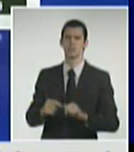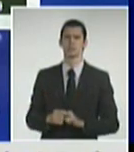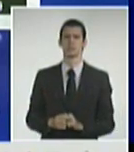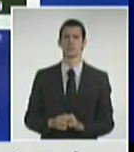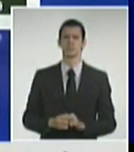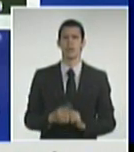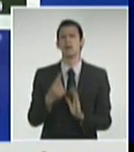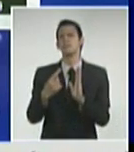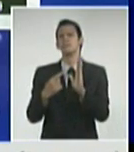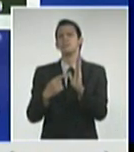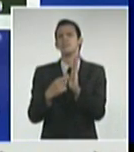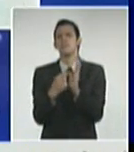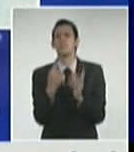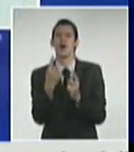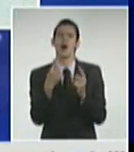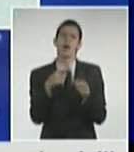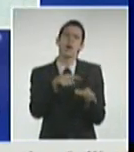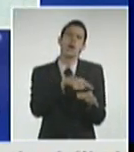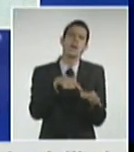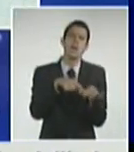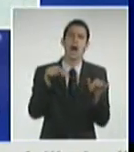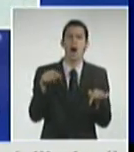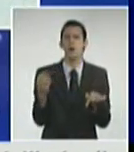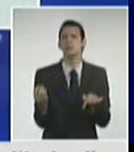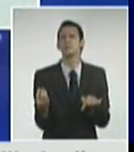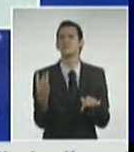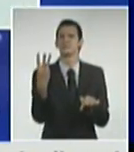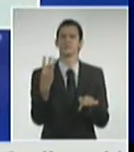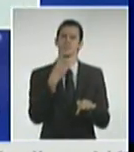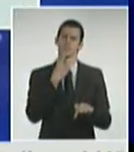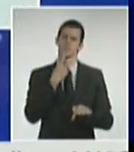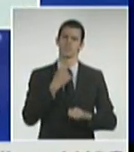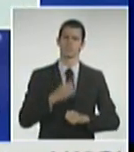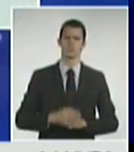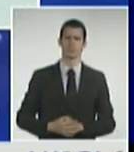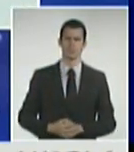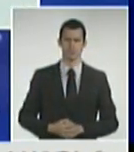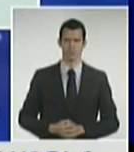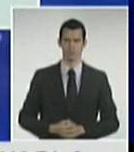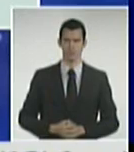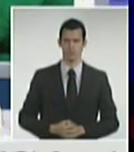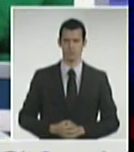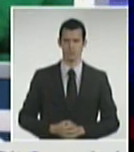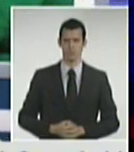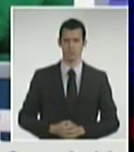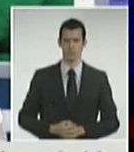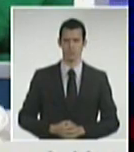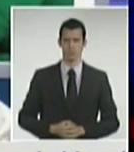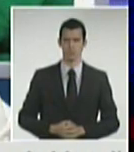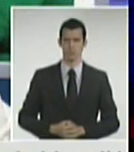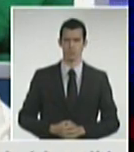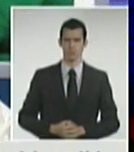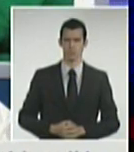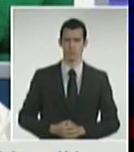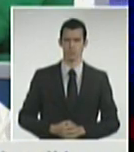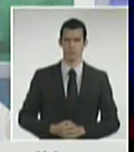activos en estos momentos. En resumen, en Cuba, de